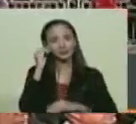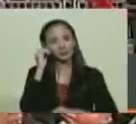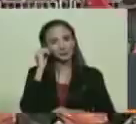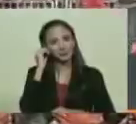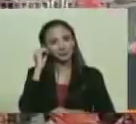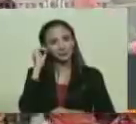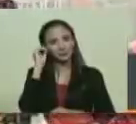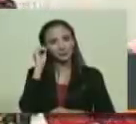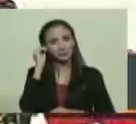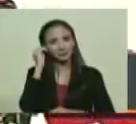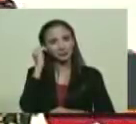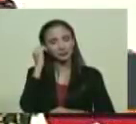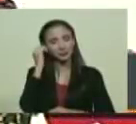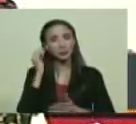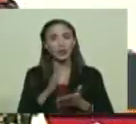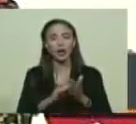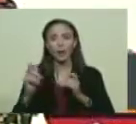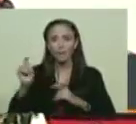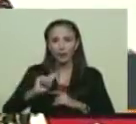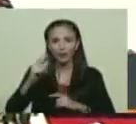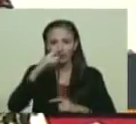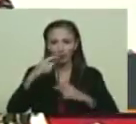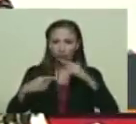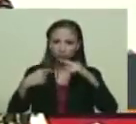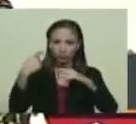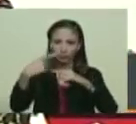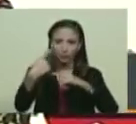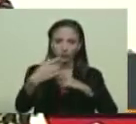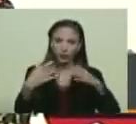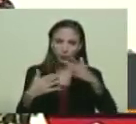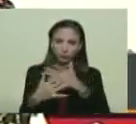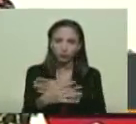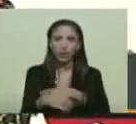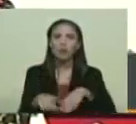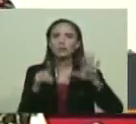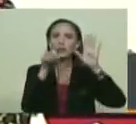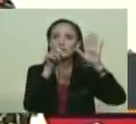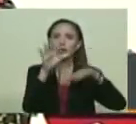Ya en los próximos meses debemos tener 65.000 policías.